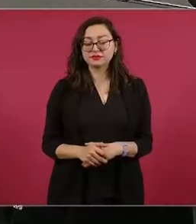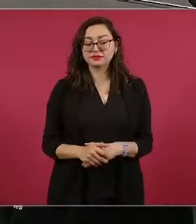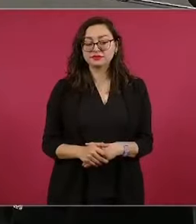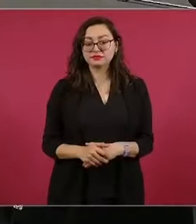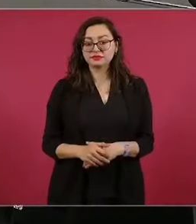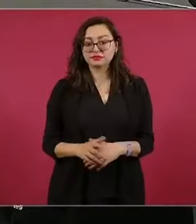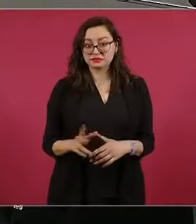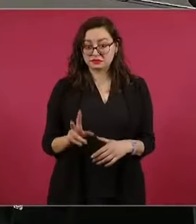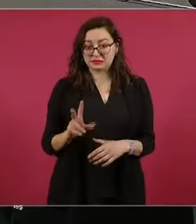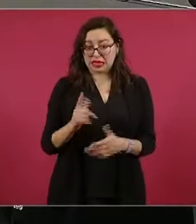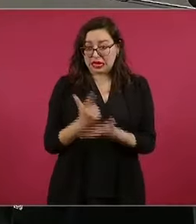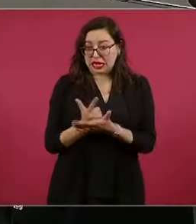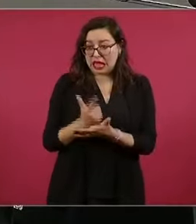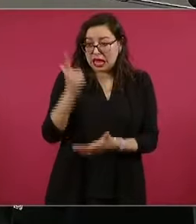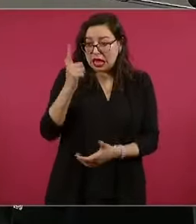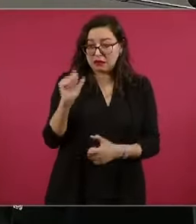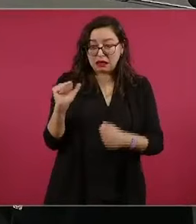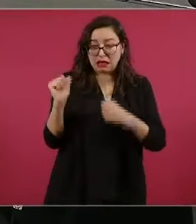grave,